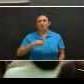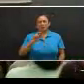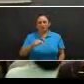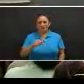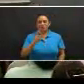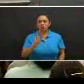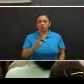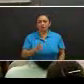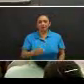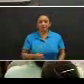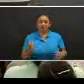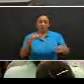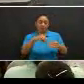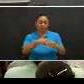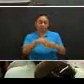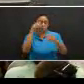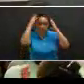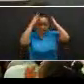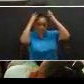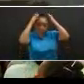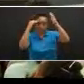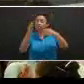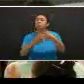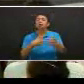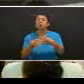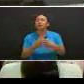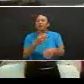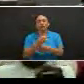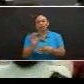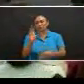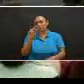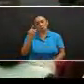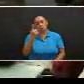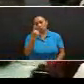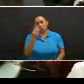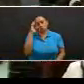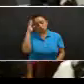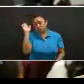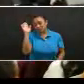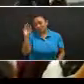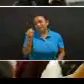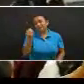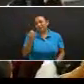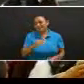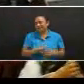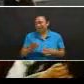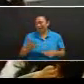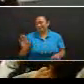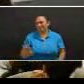una su bolsita de champú ahí, por cualquier cosa. Uno no sabe qué puede pasar.